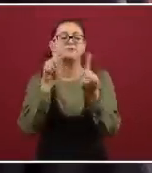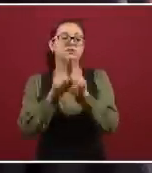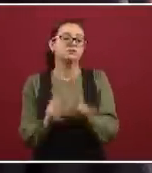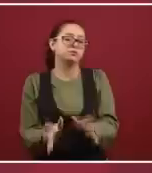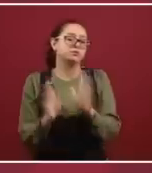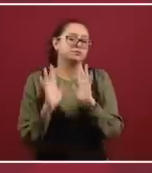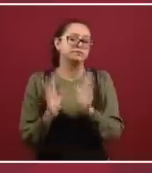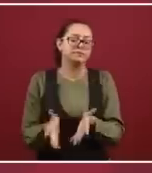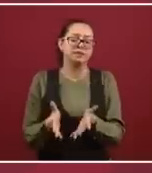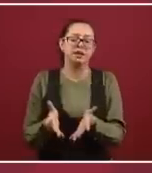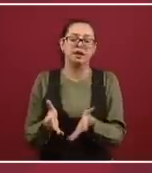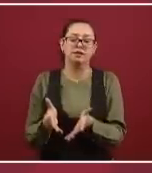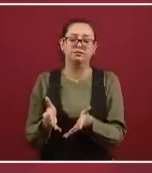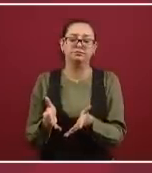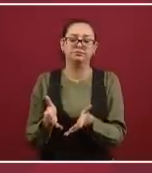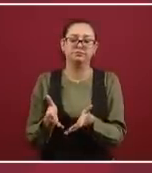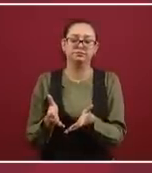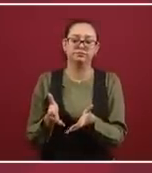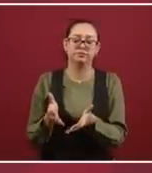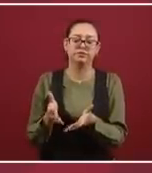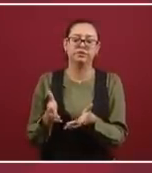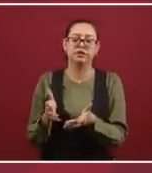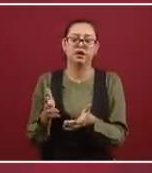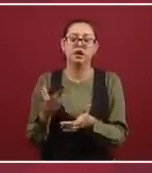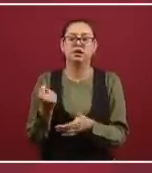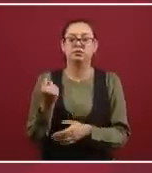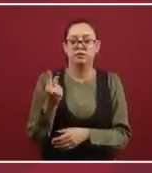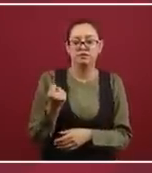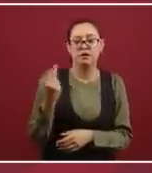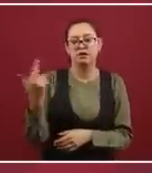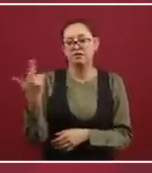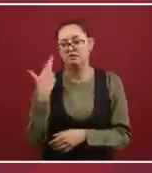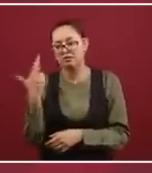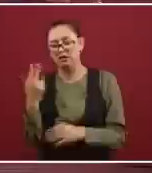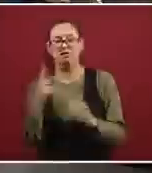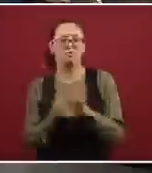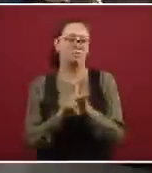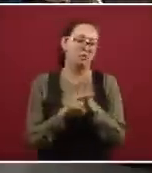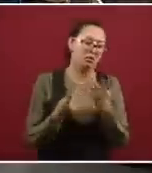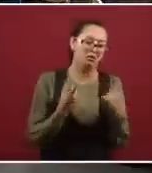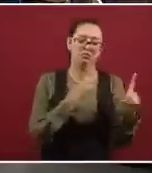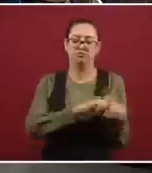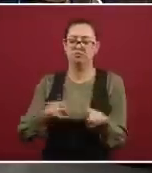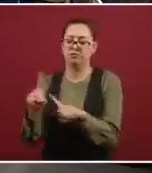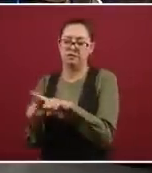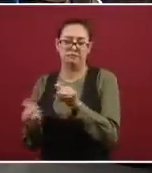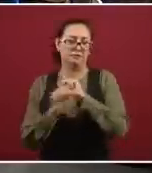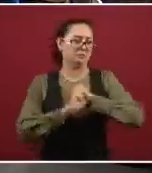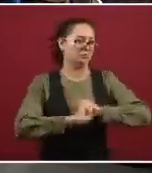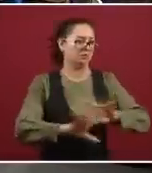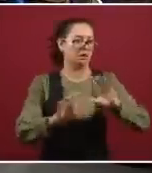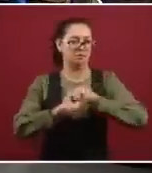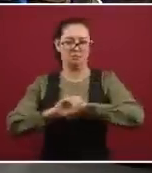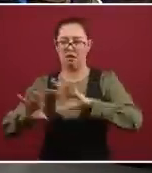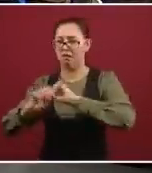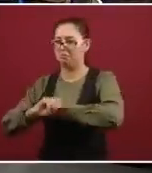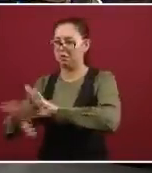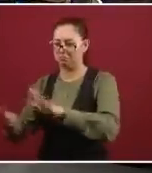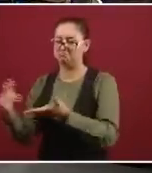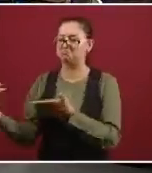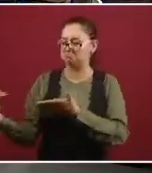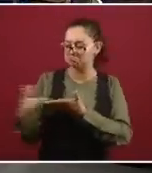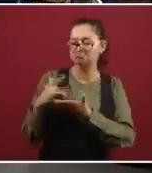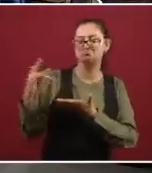apoyo de la mayoría de los medios de información, que también van a apoyarnos